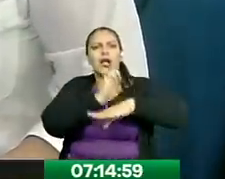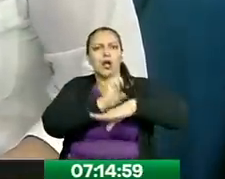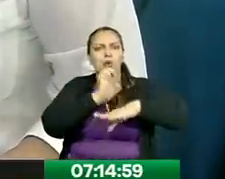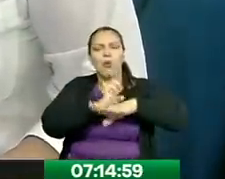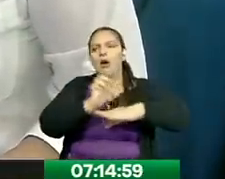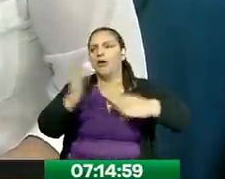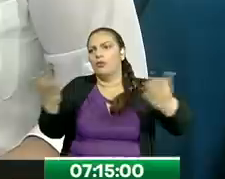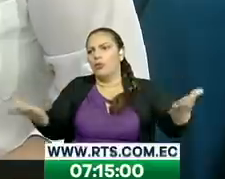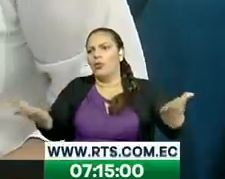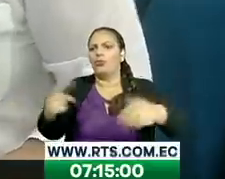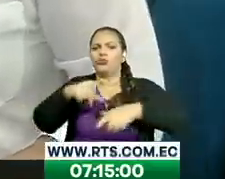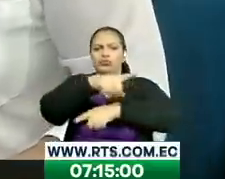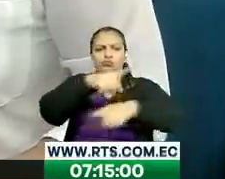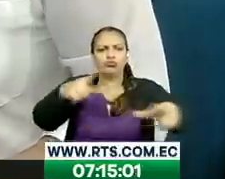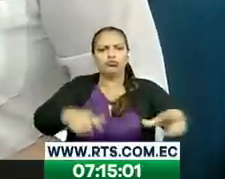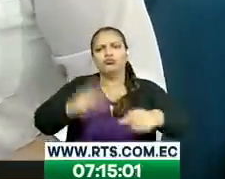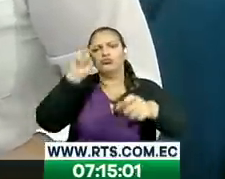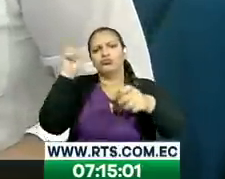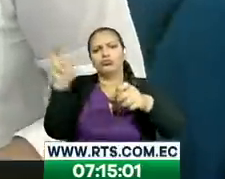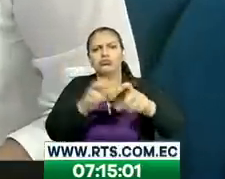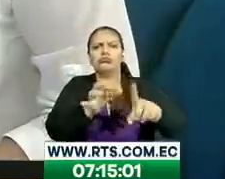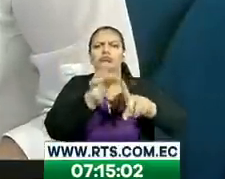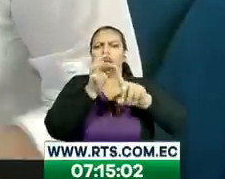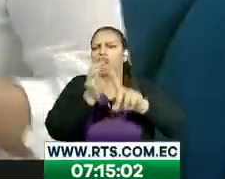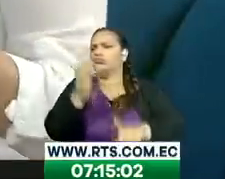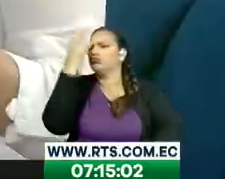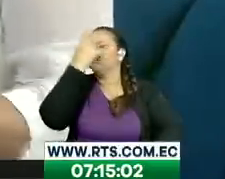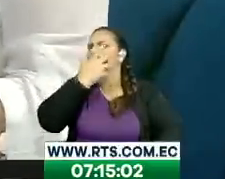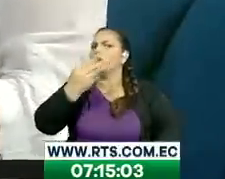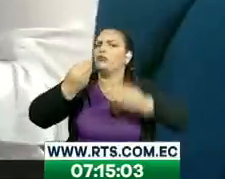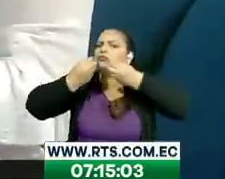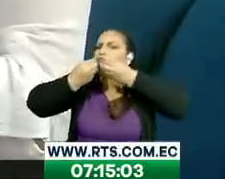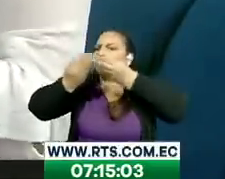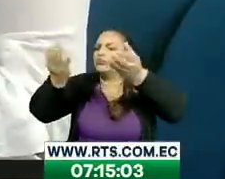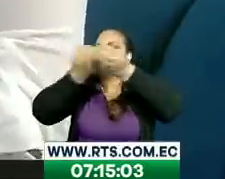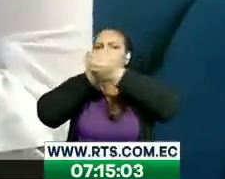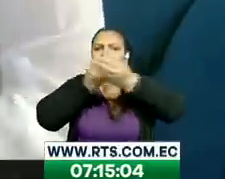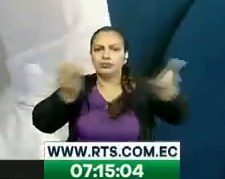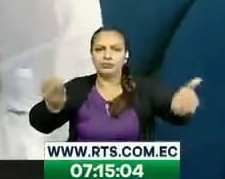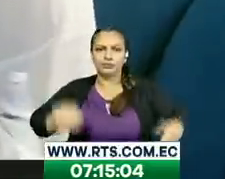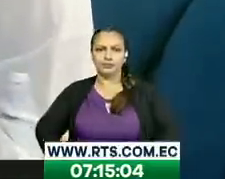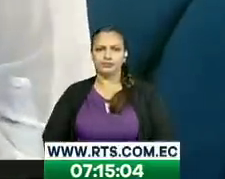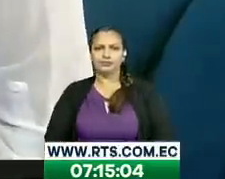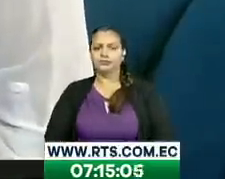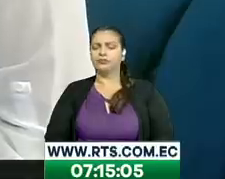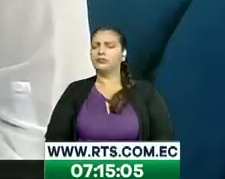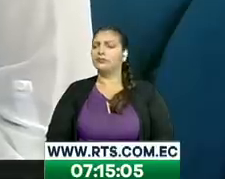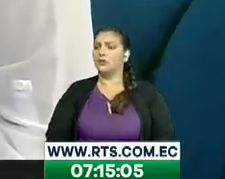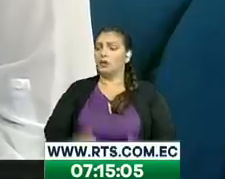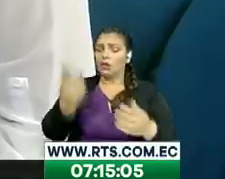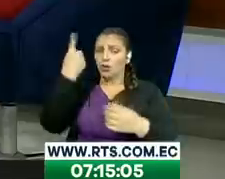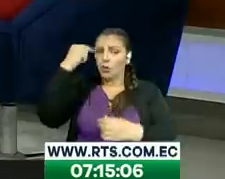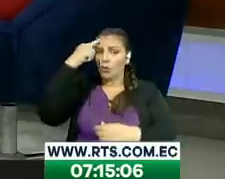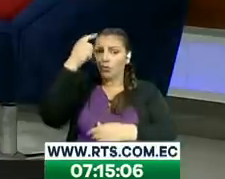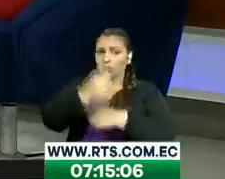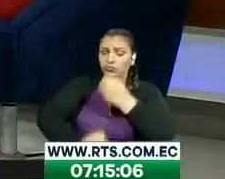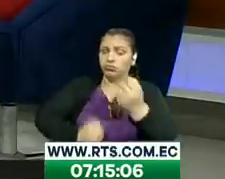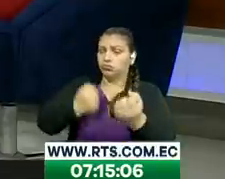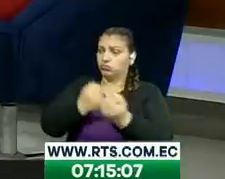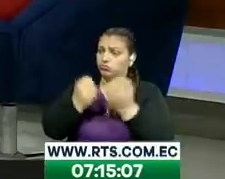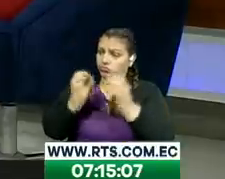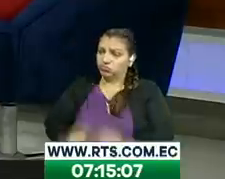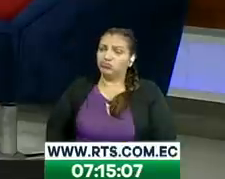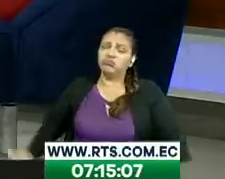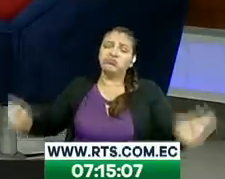lugares turísticos importantes cree usted que es este aporte este apoyo para la gestión turística del ecuador por lo